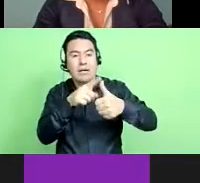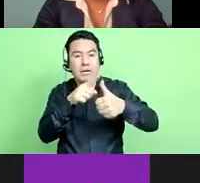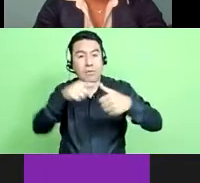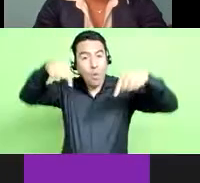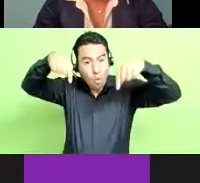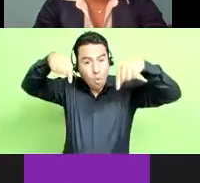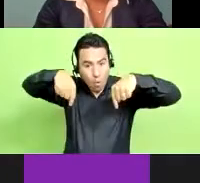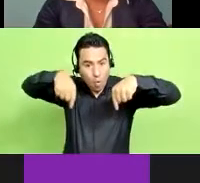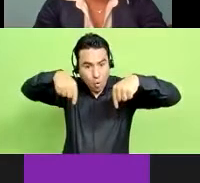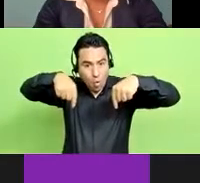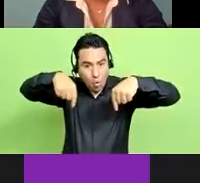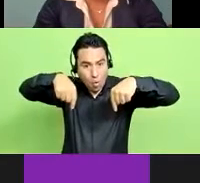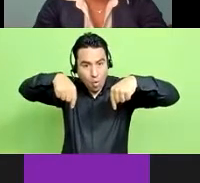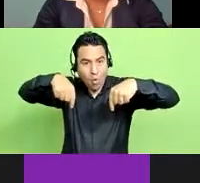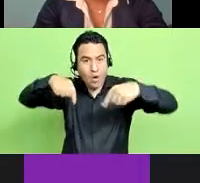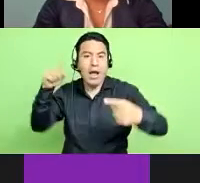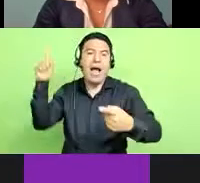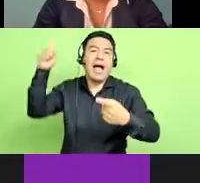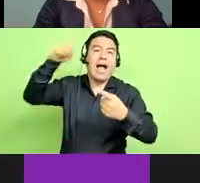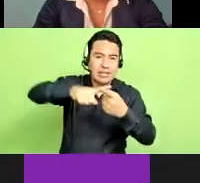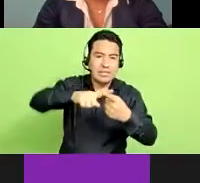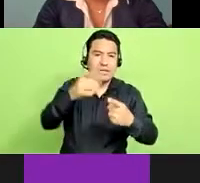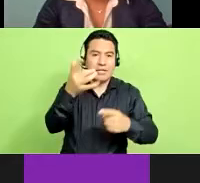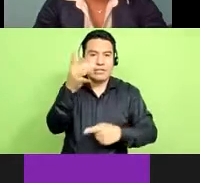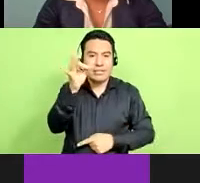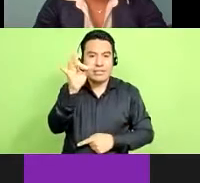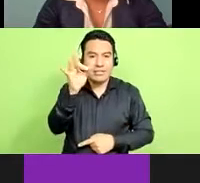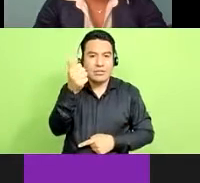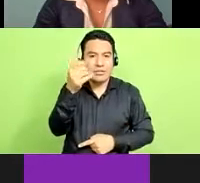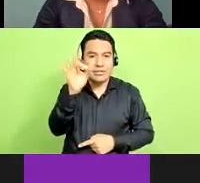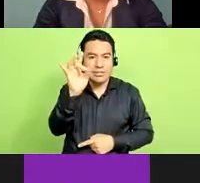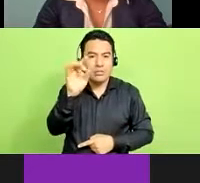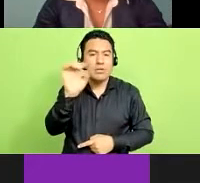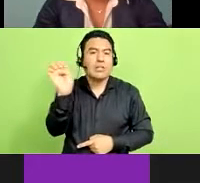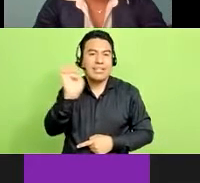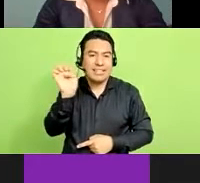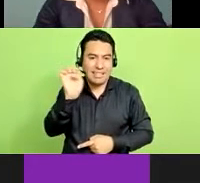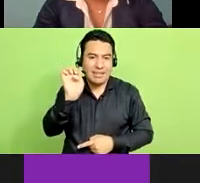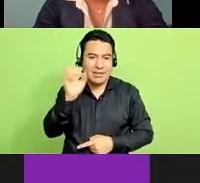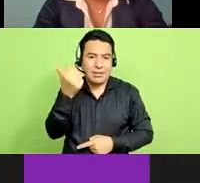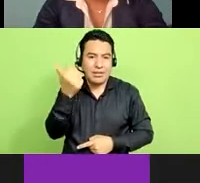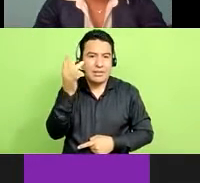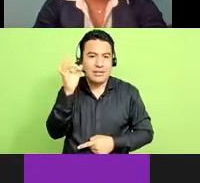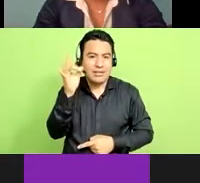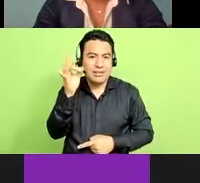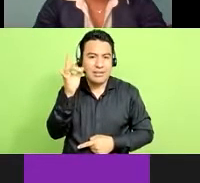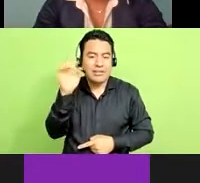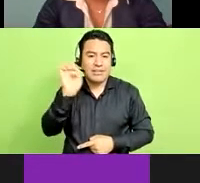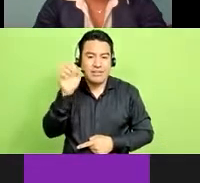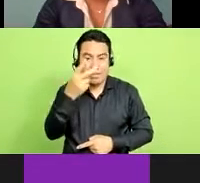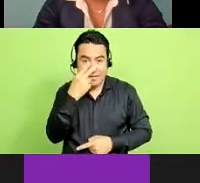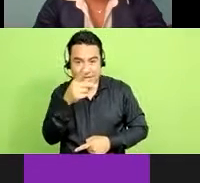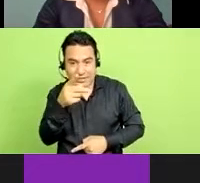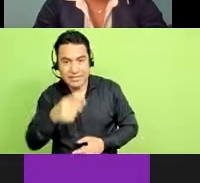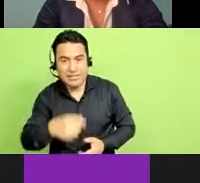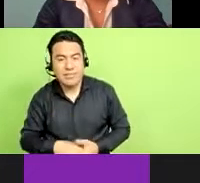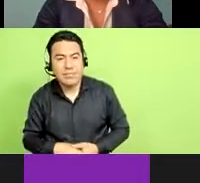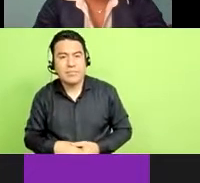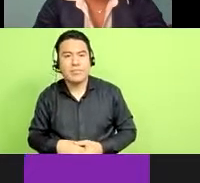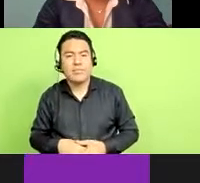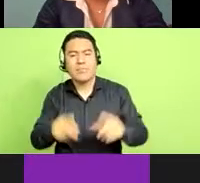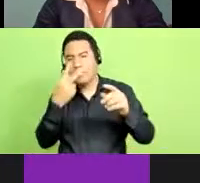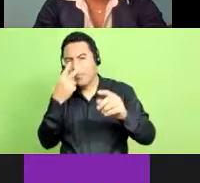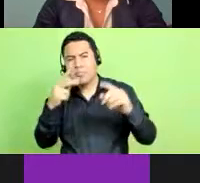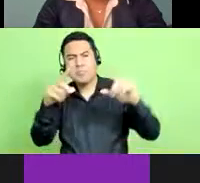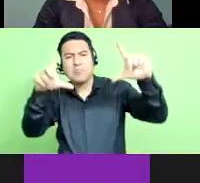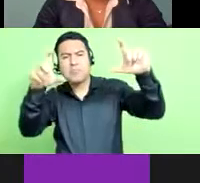de enero del presente año ustedes pueden observar no una calendarización en el cual